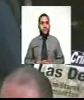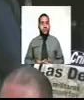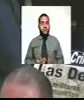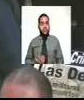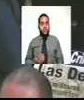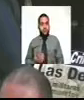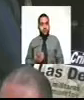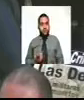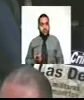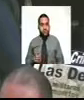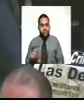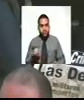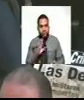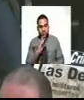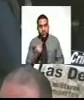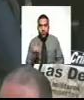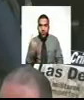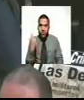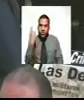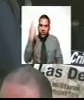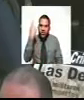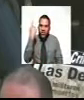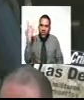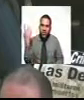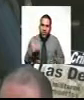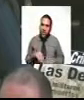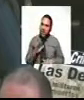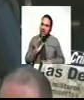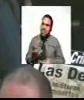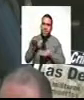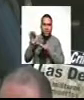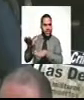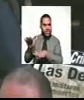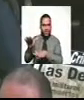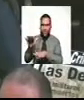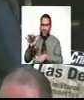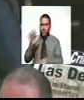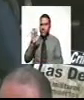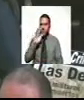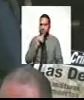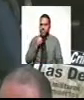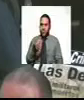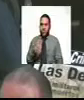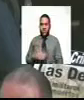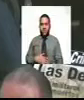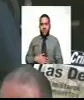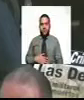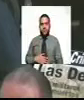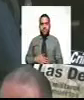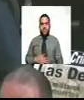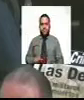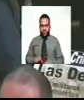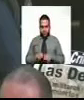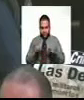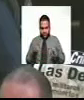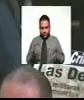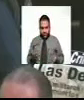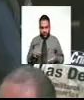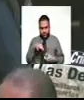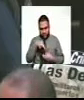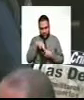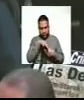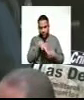no entendemos por qué los partidos políticos no tienen representación total en las mesas de votación.